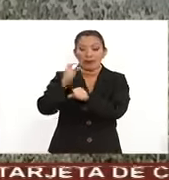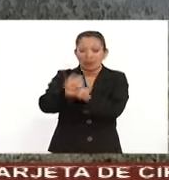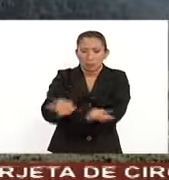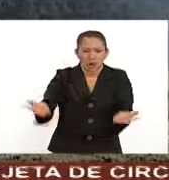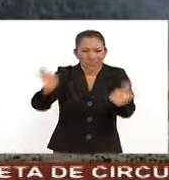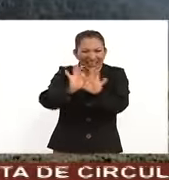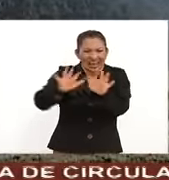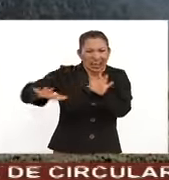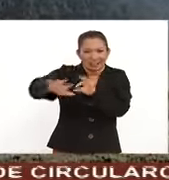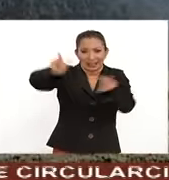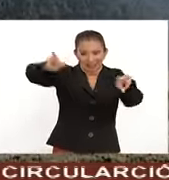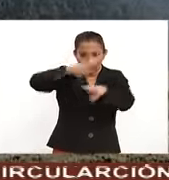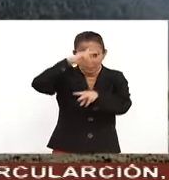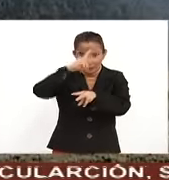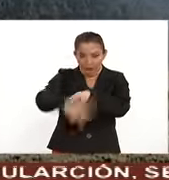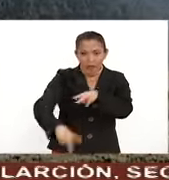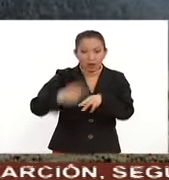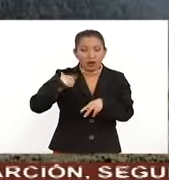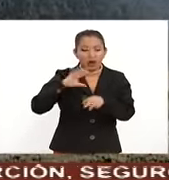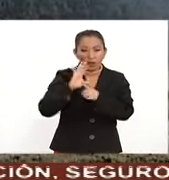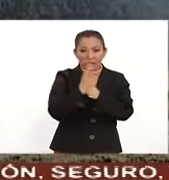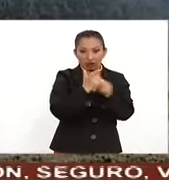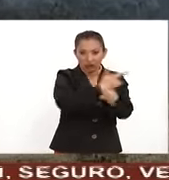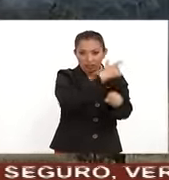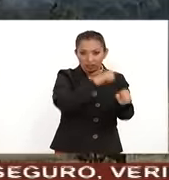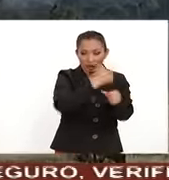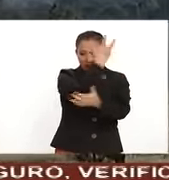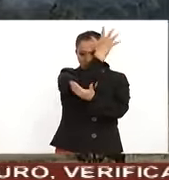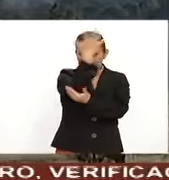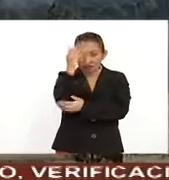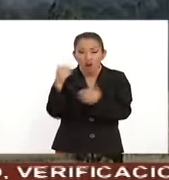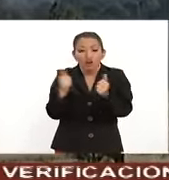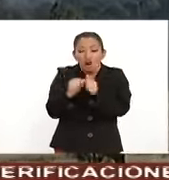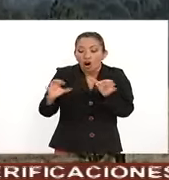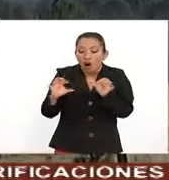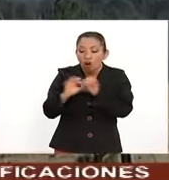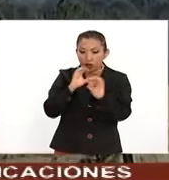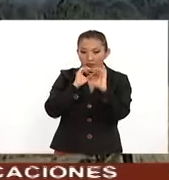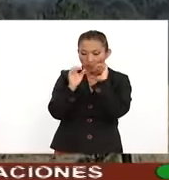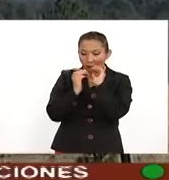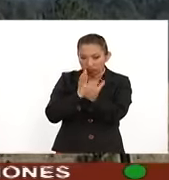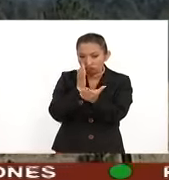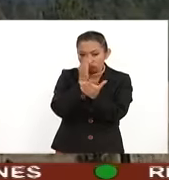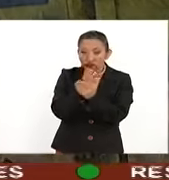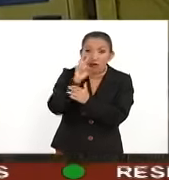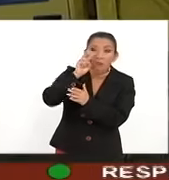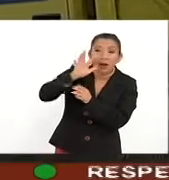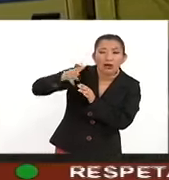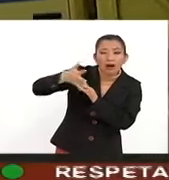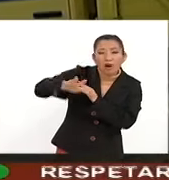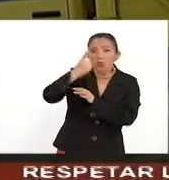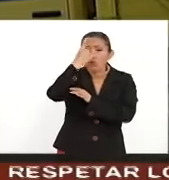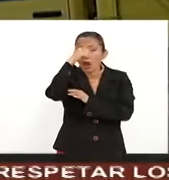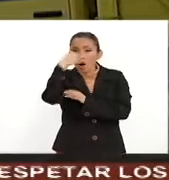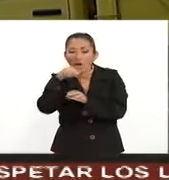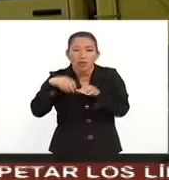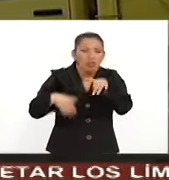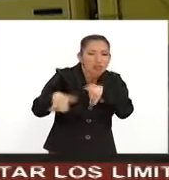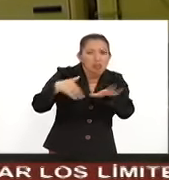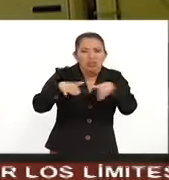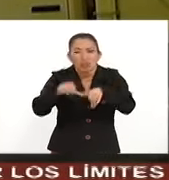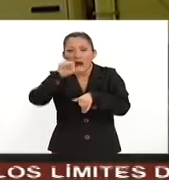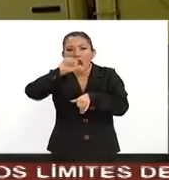más importantes del Valle de México, elementos de la Comisión Nacional Forestal, en compañía de medios de comunicación, subimos alrededor de 1 hora por las